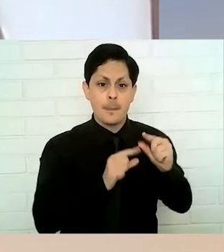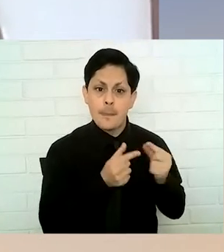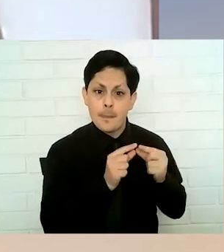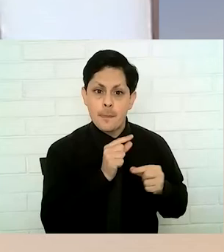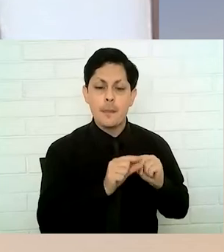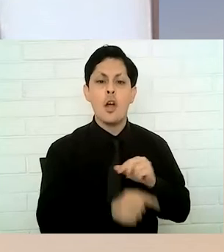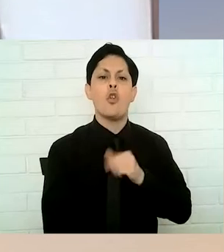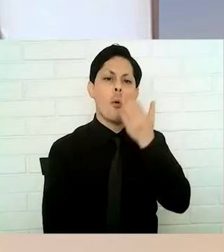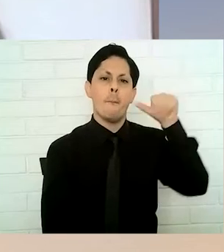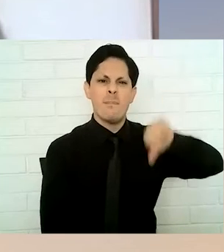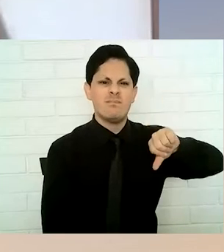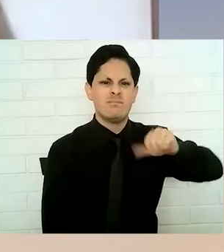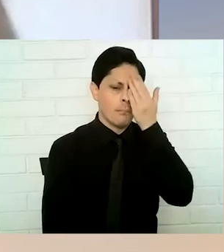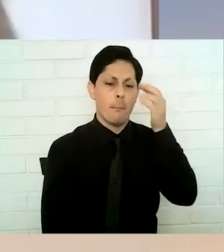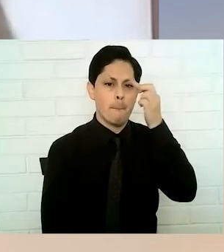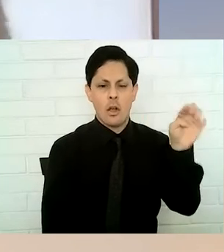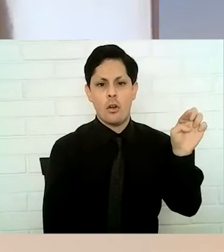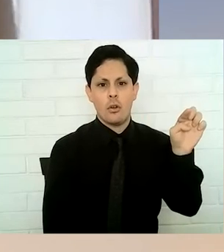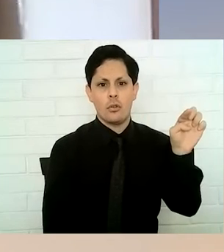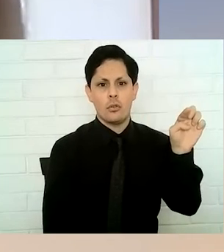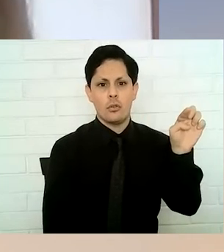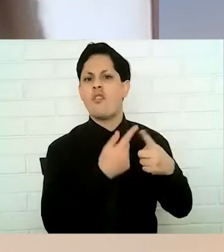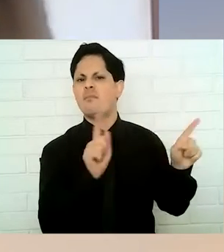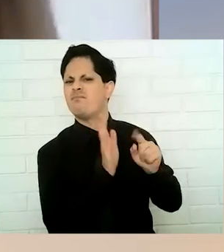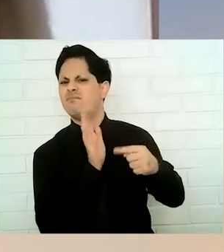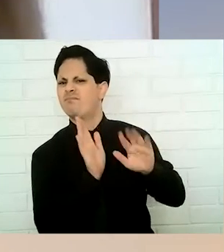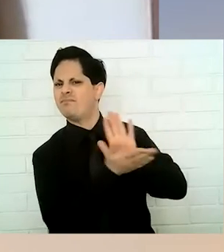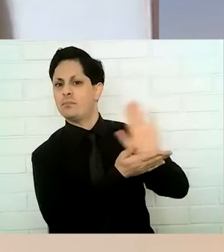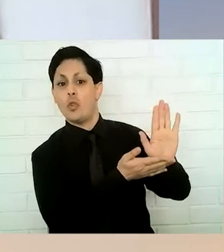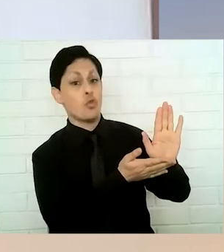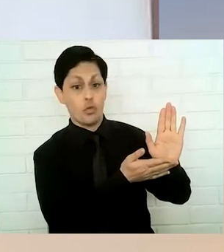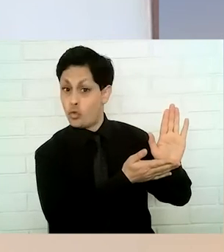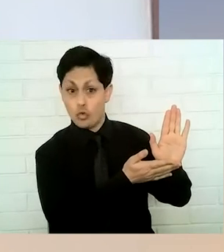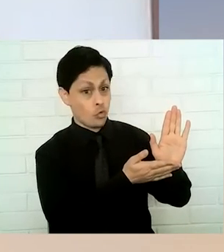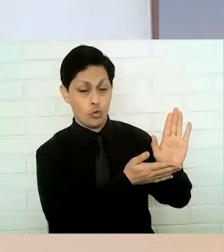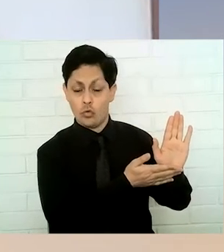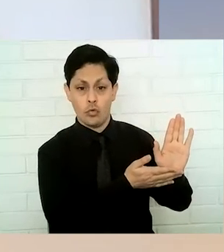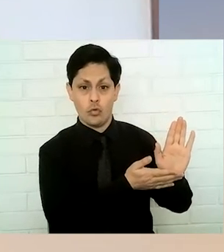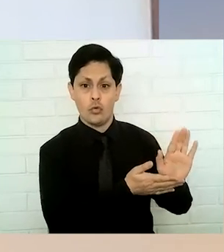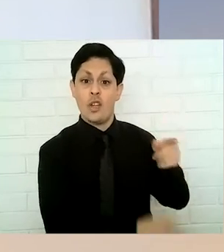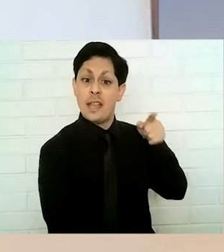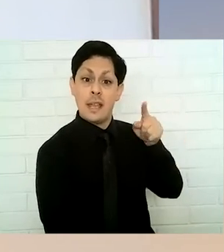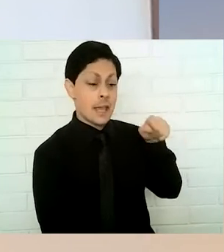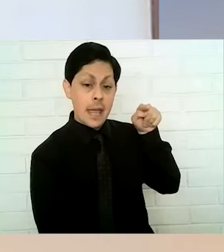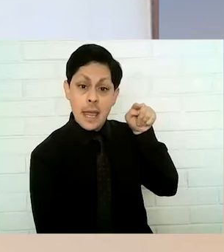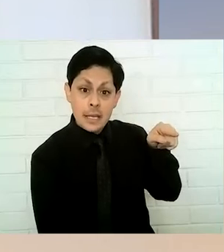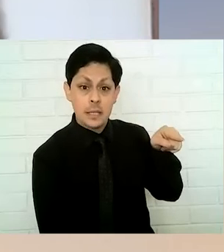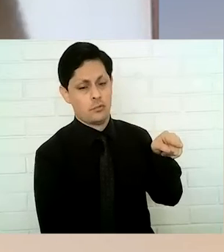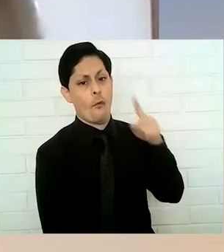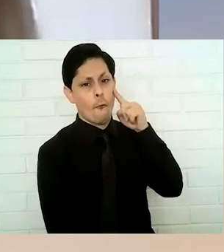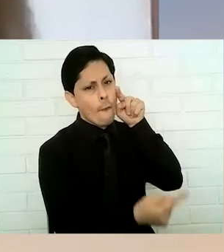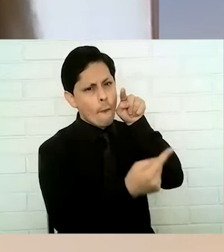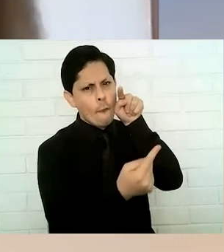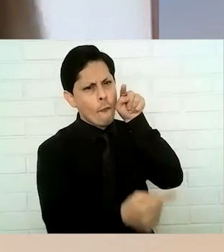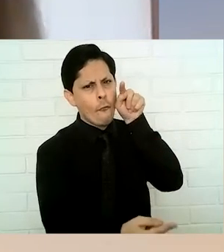ni peor, sino solo diferente. Ese yo creo que es un foco de reflexión